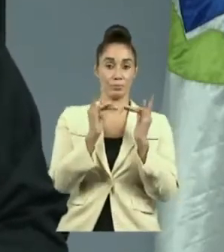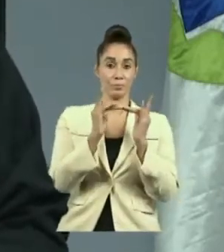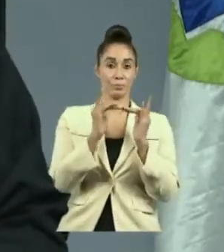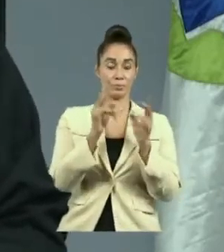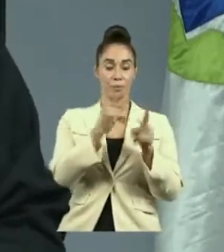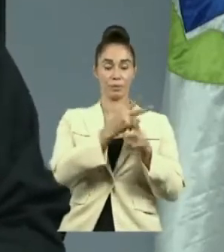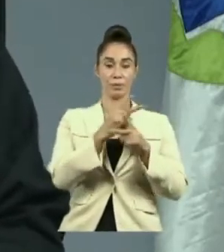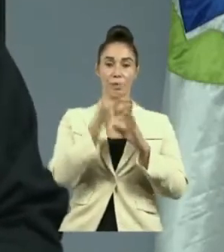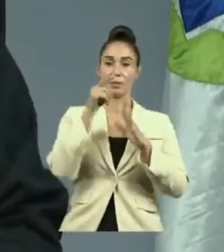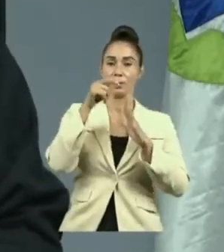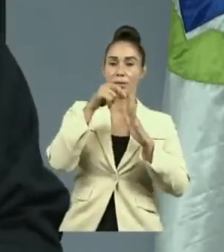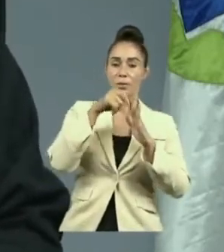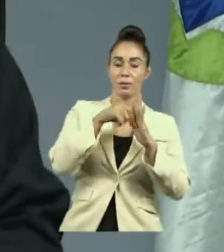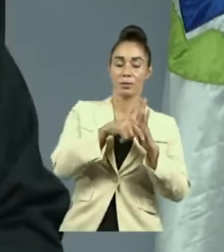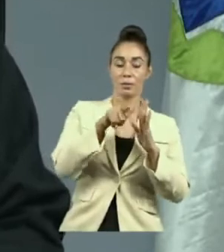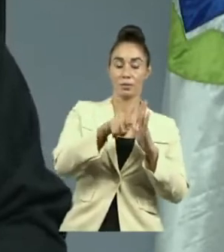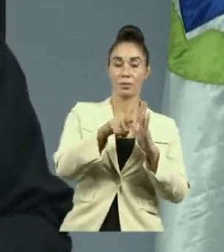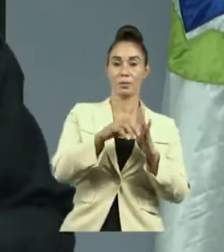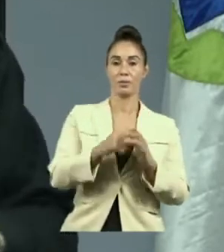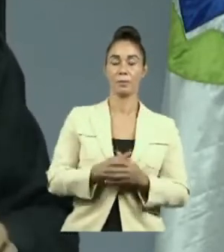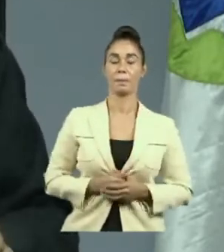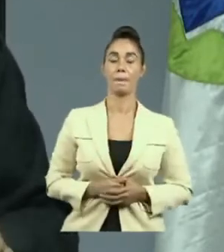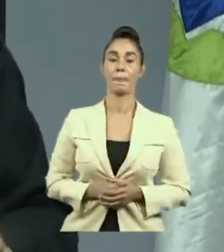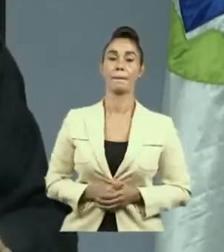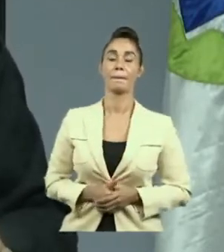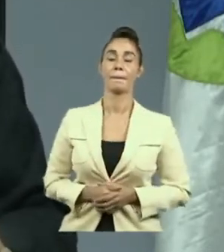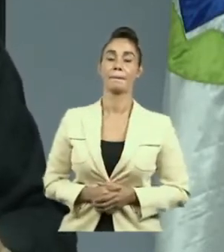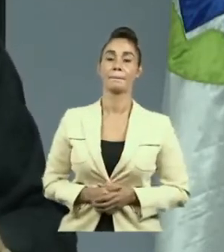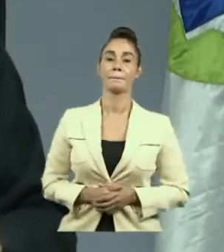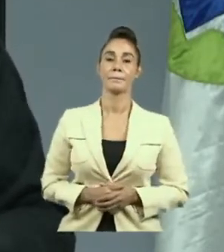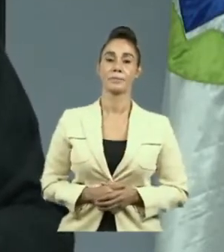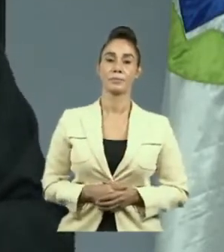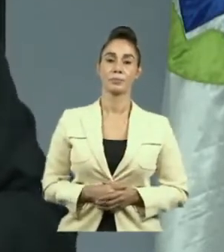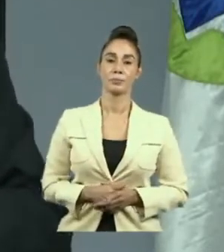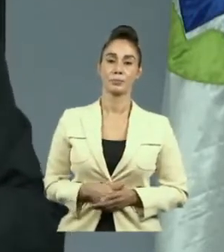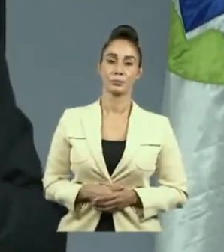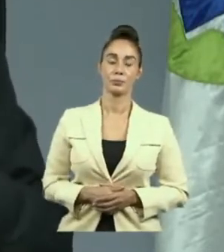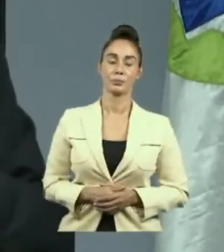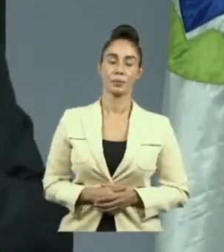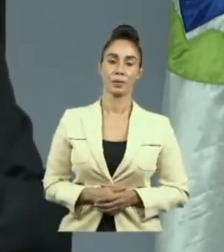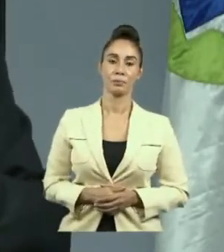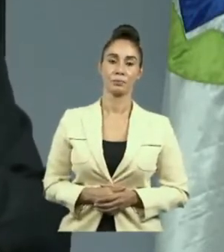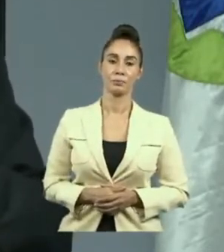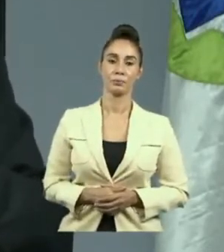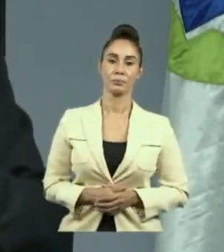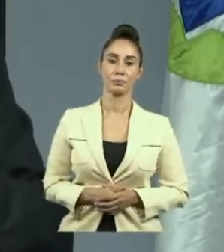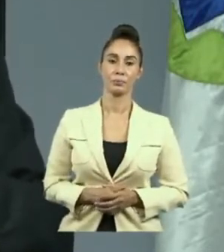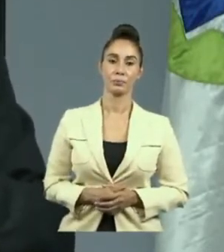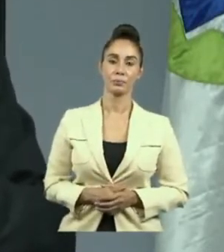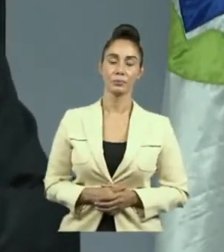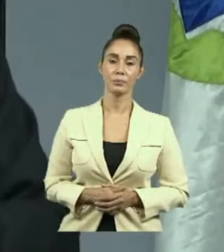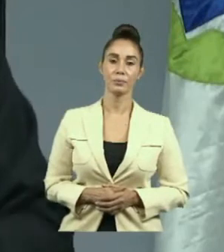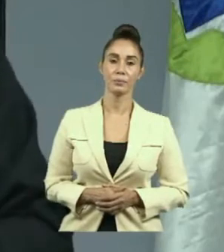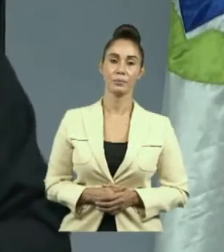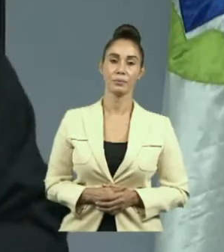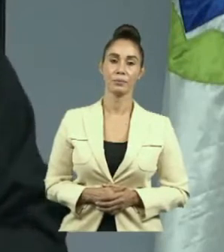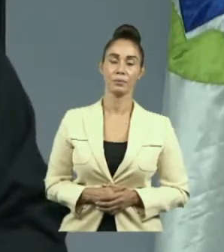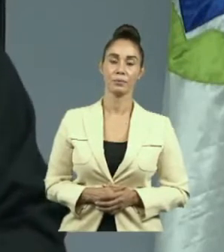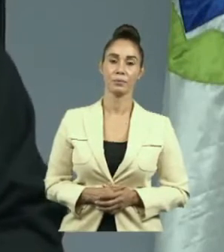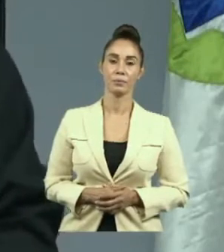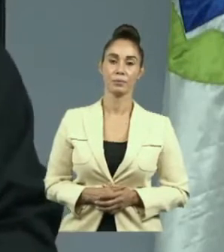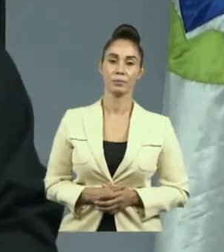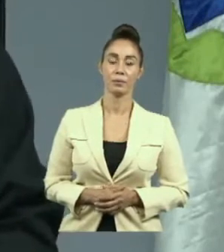disponible en ese sentido pero además acerca de la magnitud